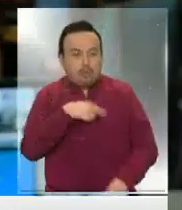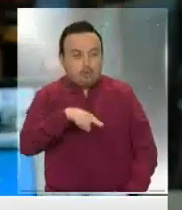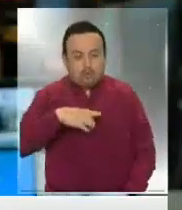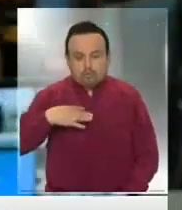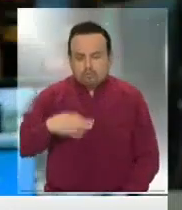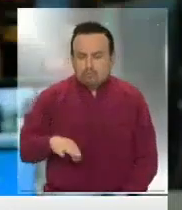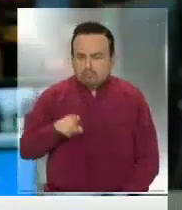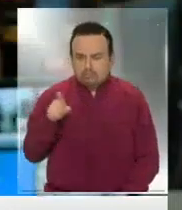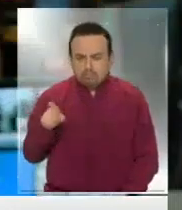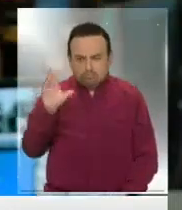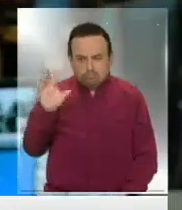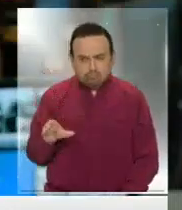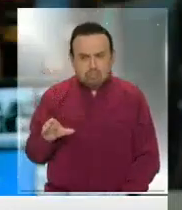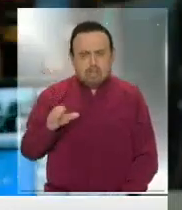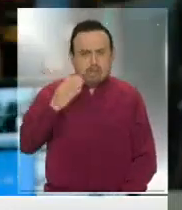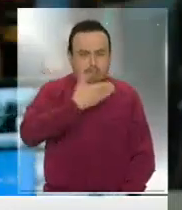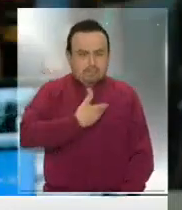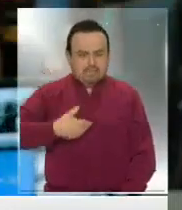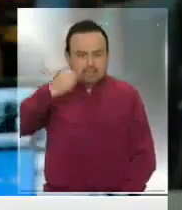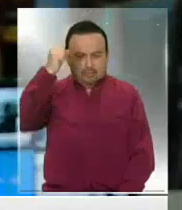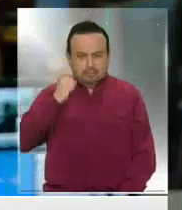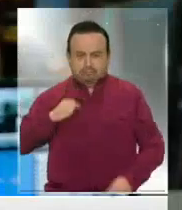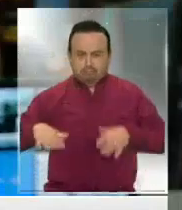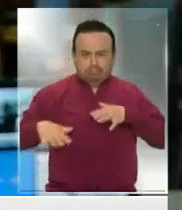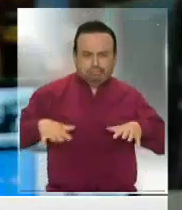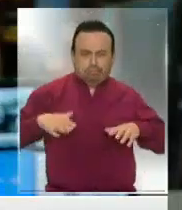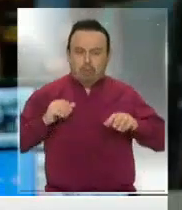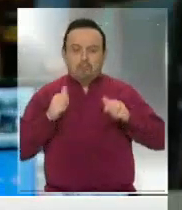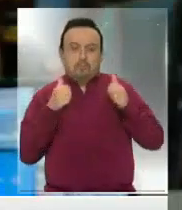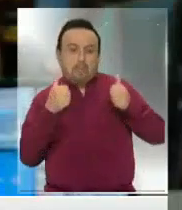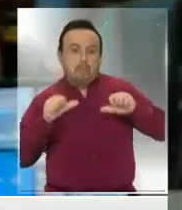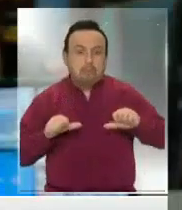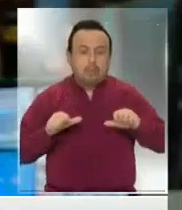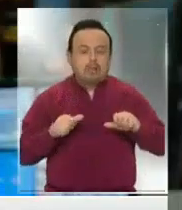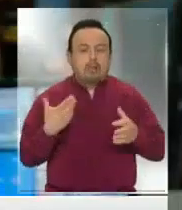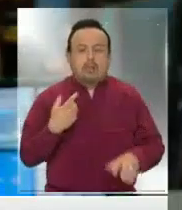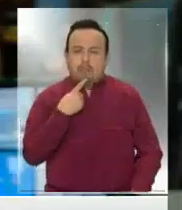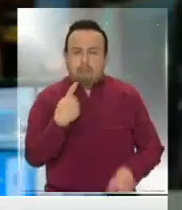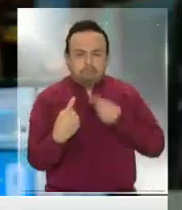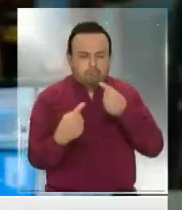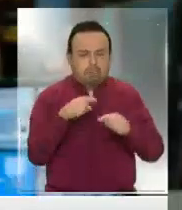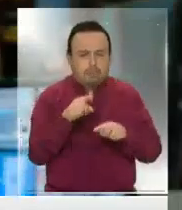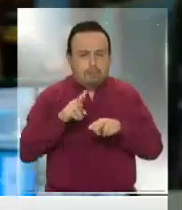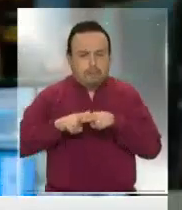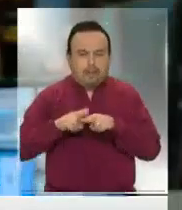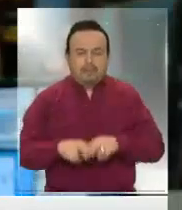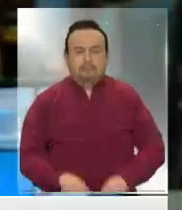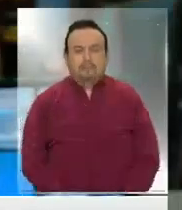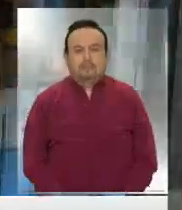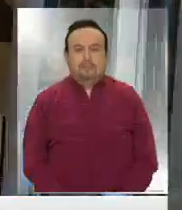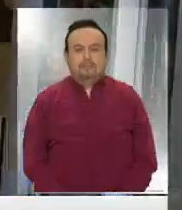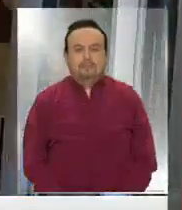está respondiendo a las medidas excepcionales a propósito del coronavirus. Veamos el reporte de Antonia Kohler.